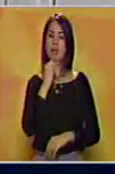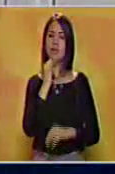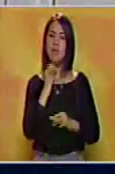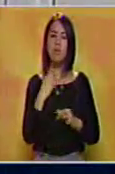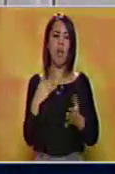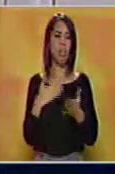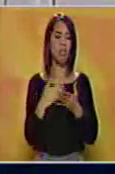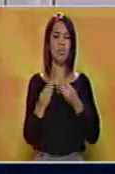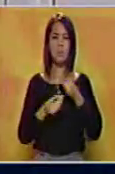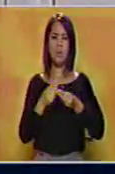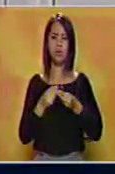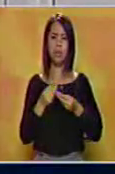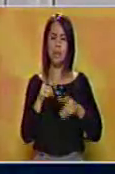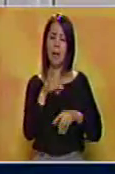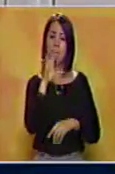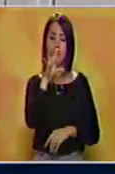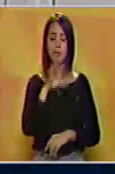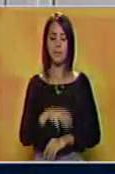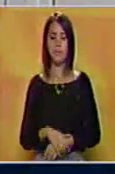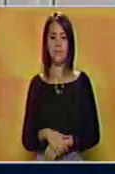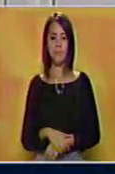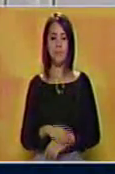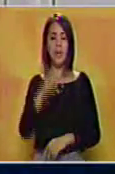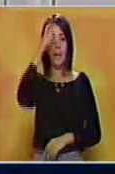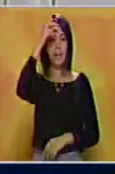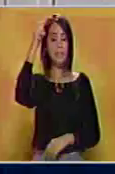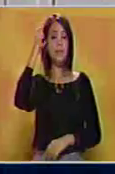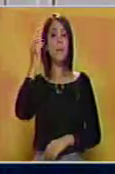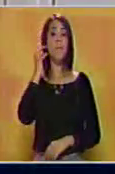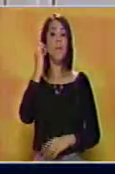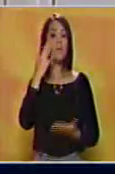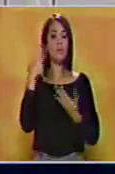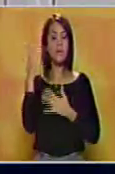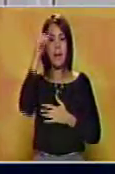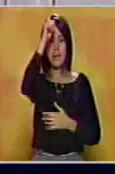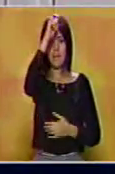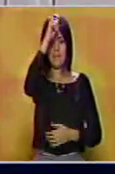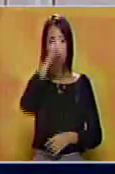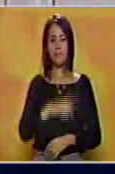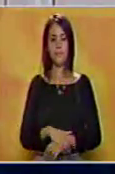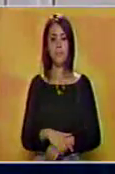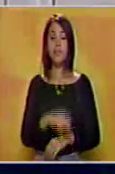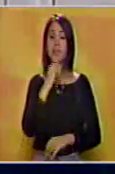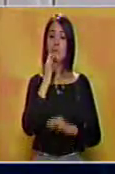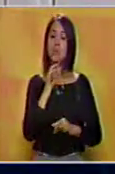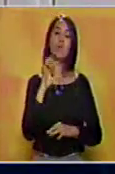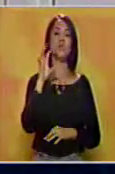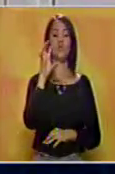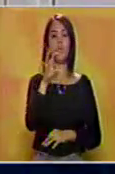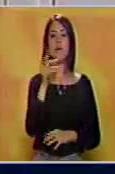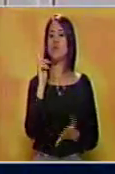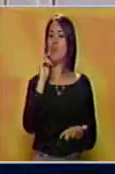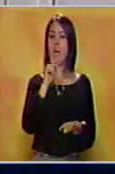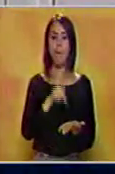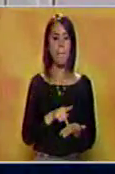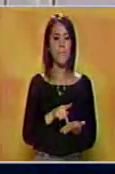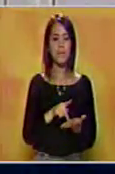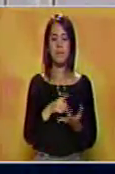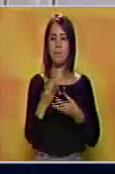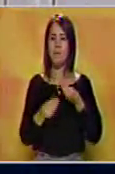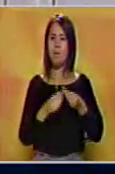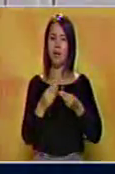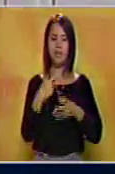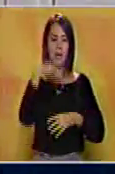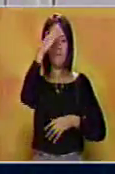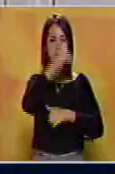intención de atacar al país por su parte la canciller alemana angela merkel anunció que su nación no participará en una eventual